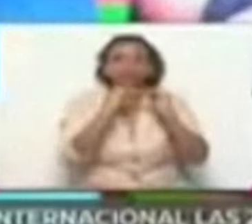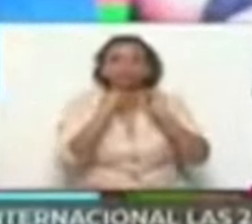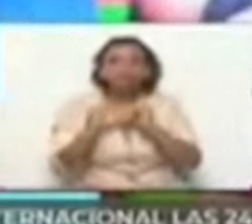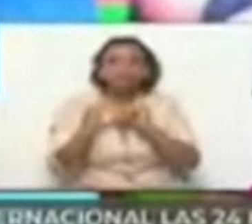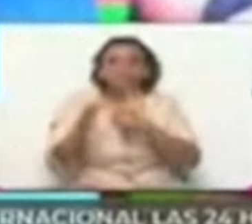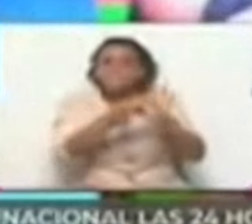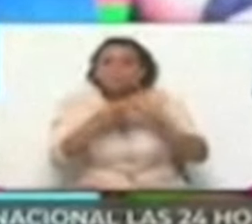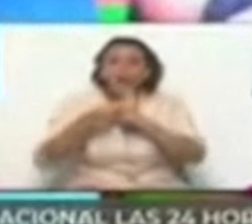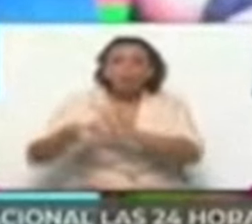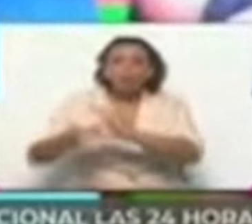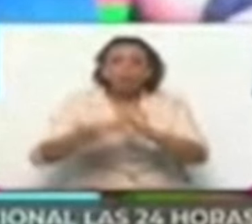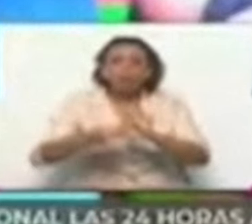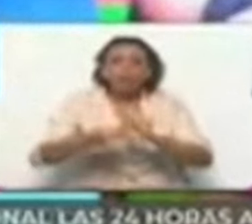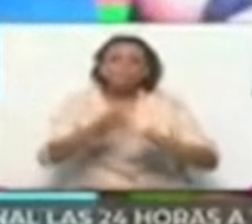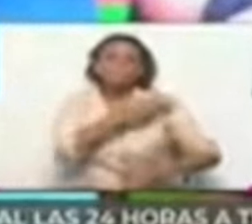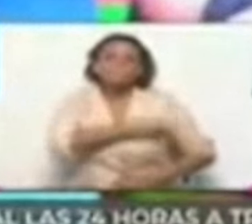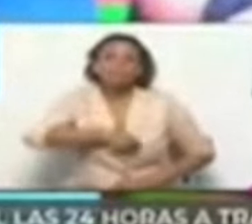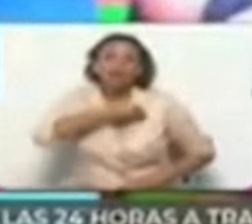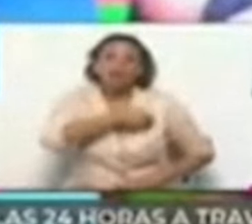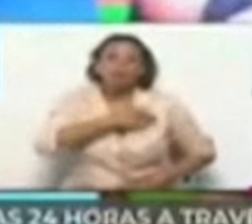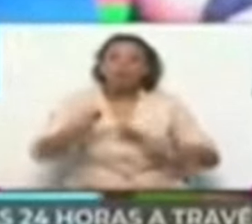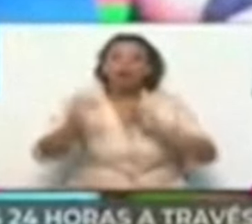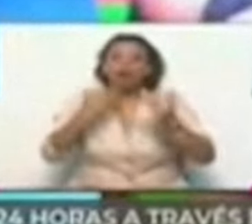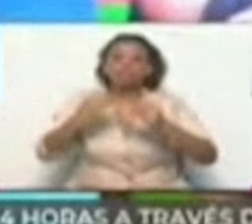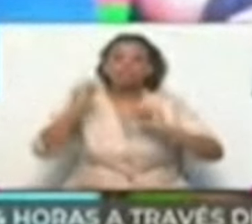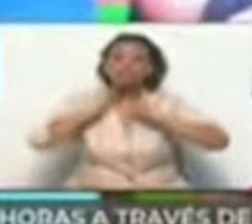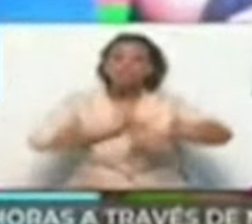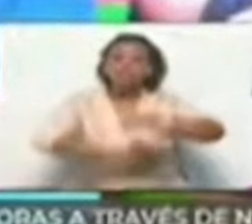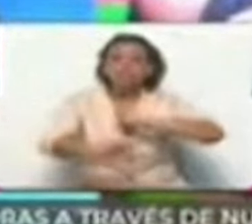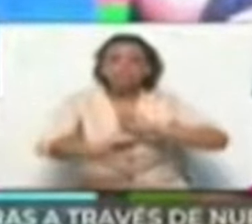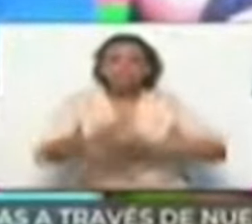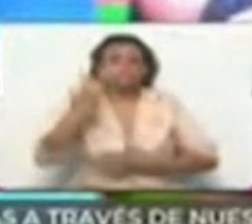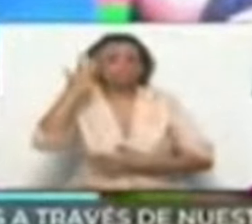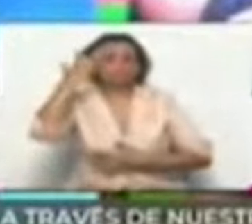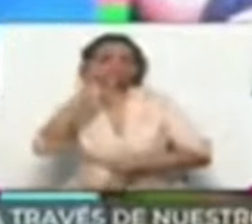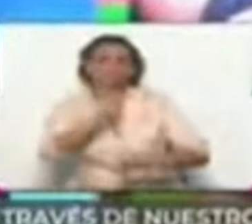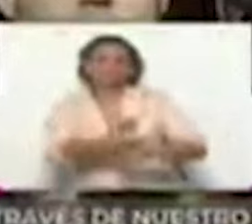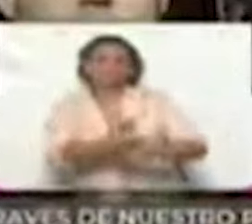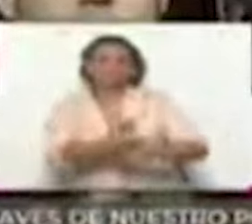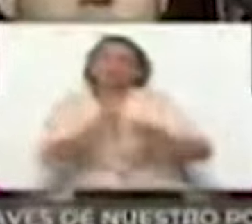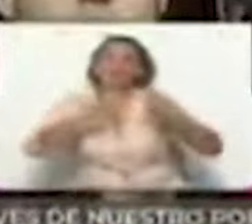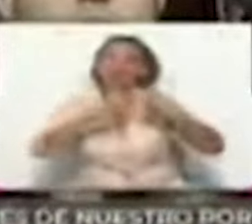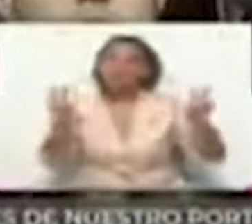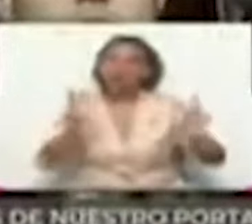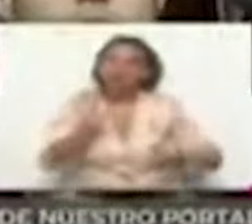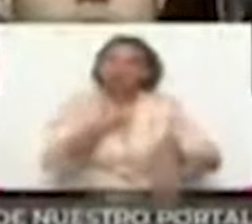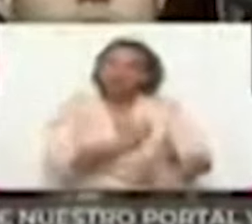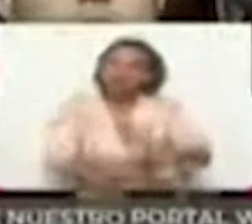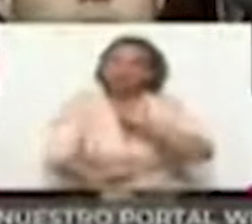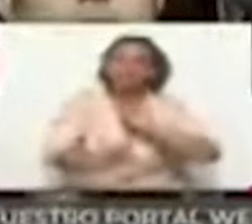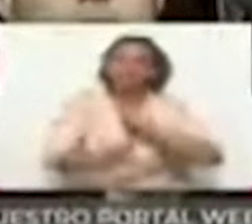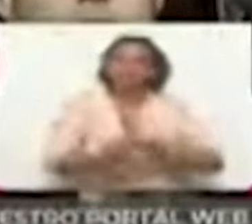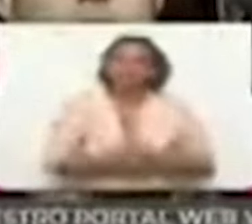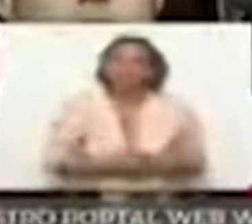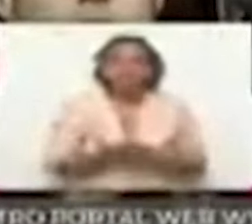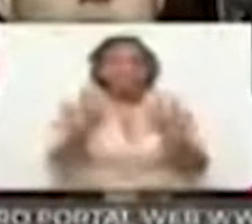más unión, más moral y más combate contra el imperialismo por la paz de Venezuela y la